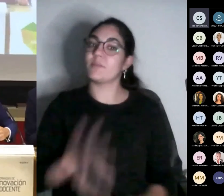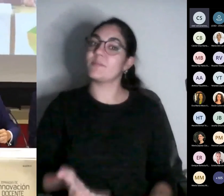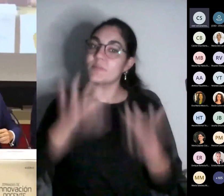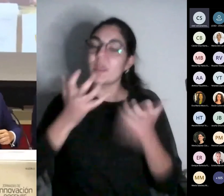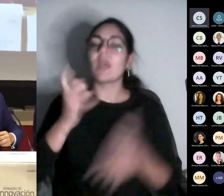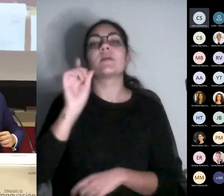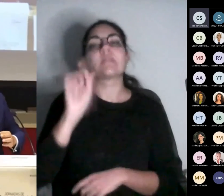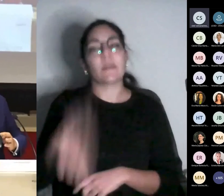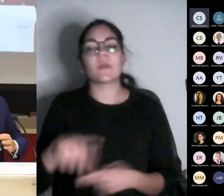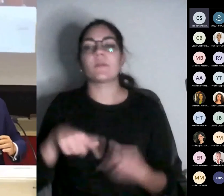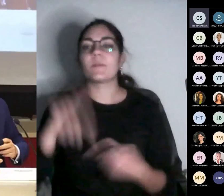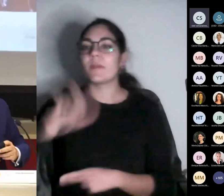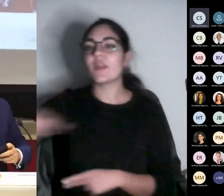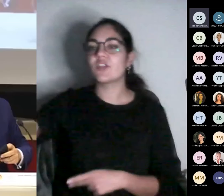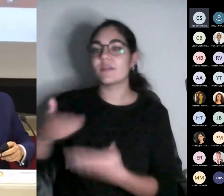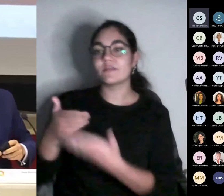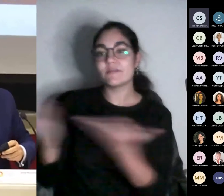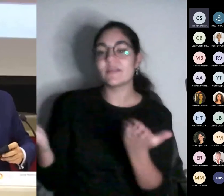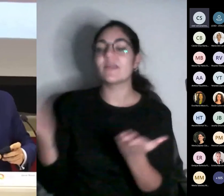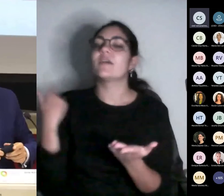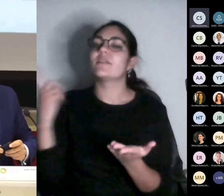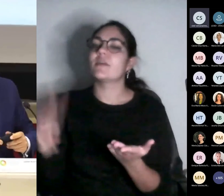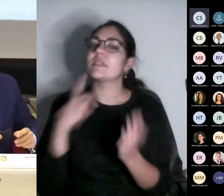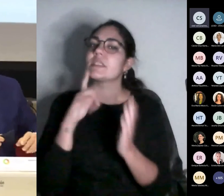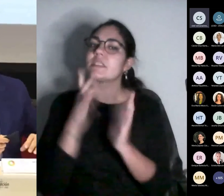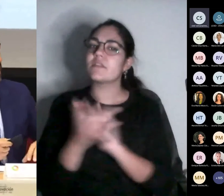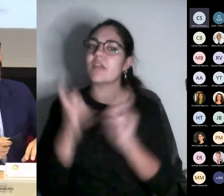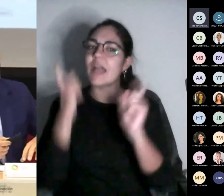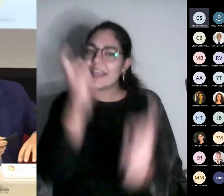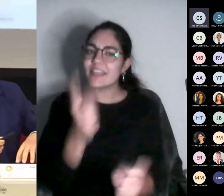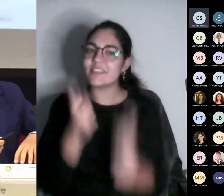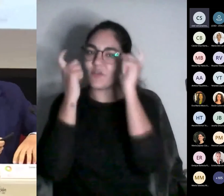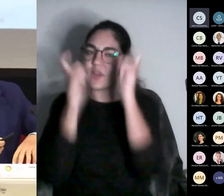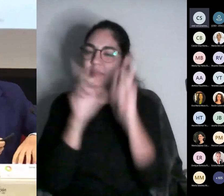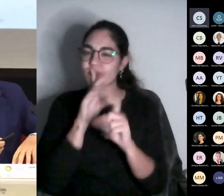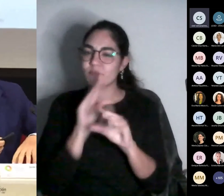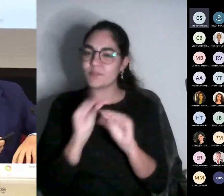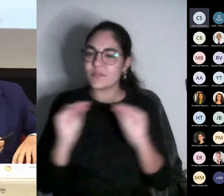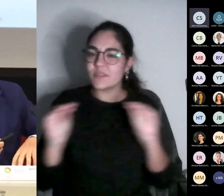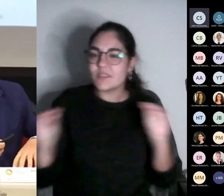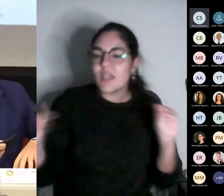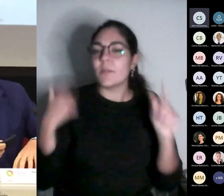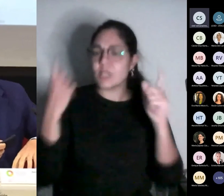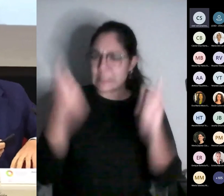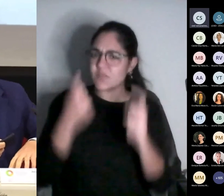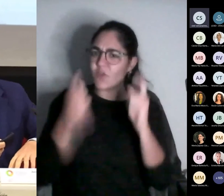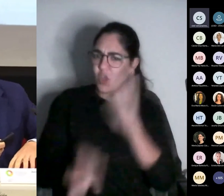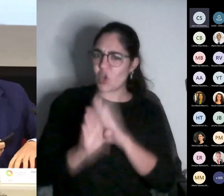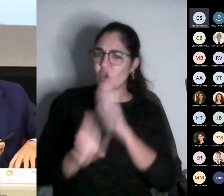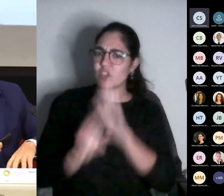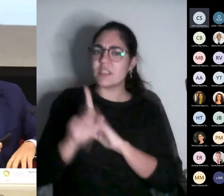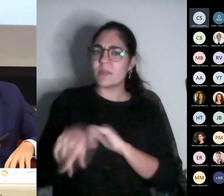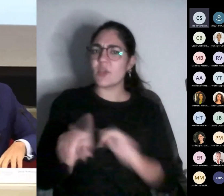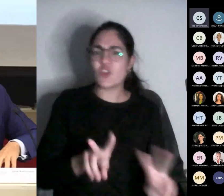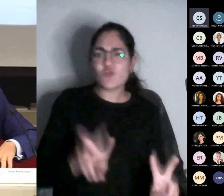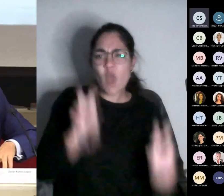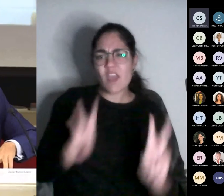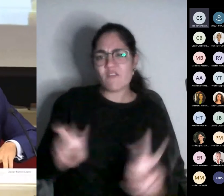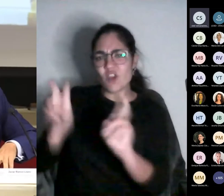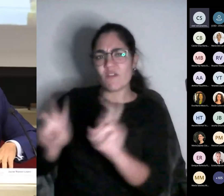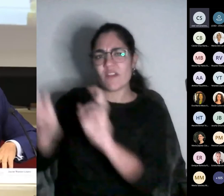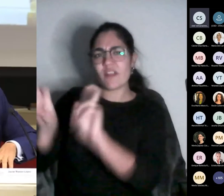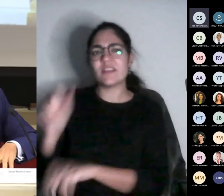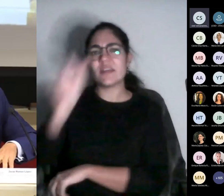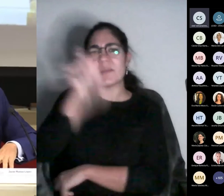enhorabuena a aquellos que con vuestro esfuerzo callado e innovador habéis mejorado la vida de miles